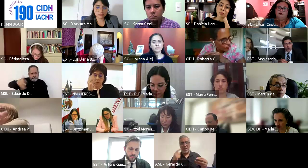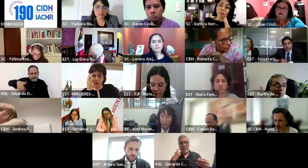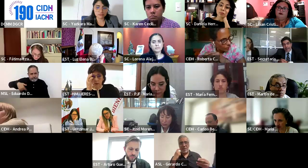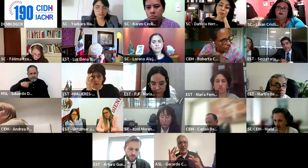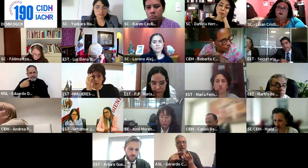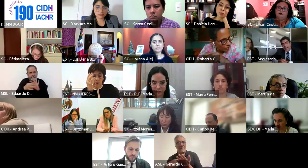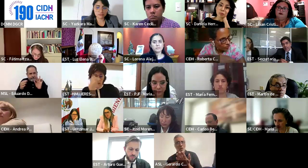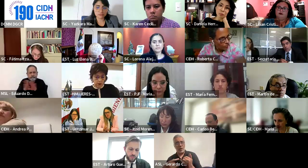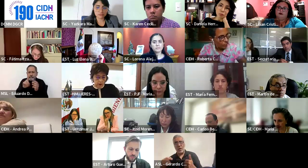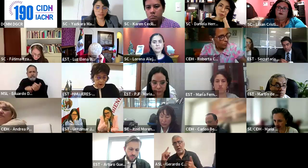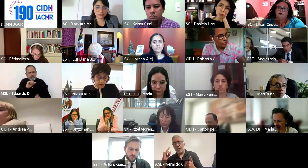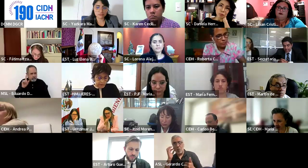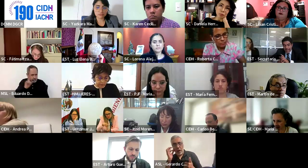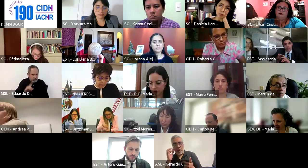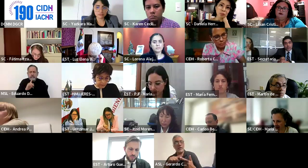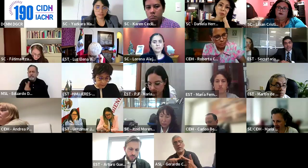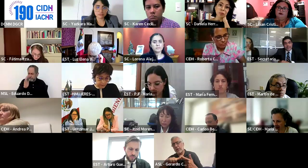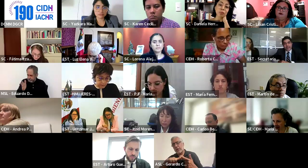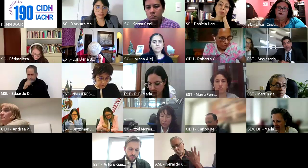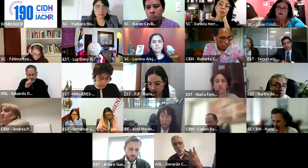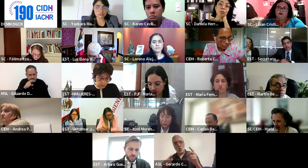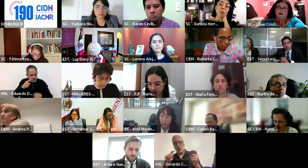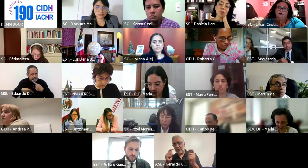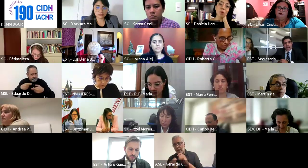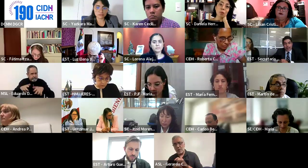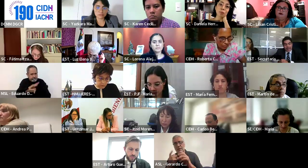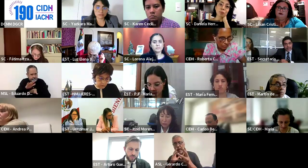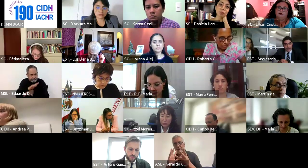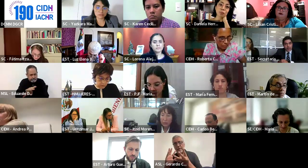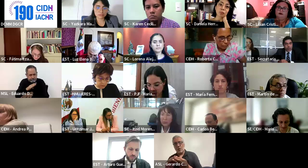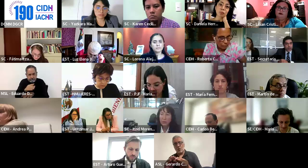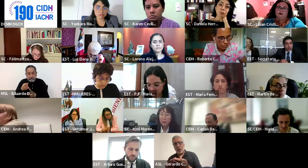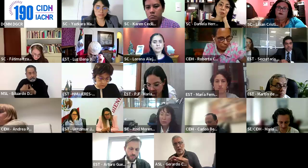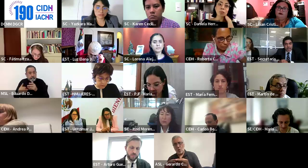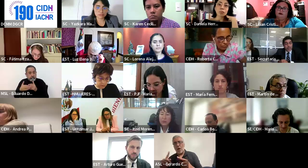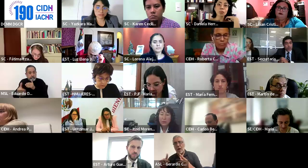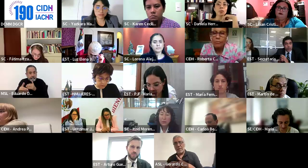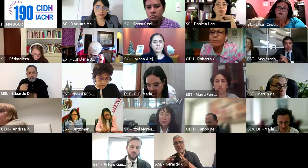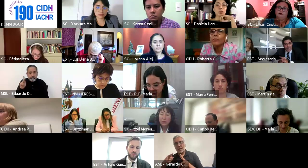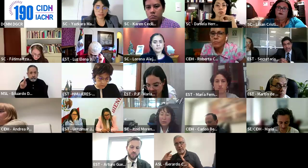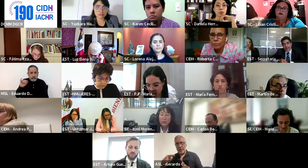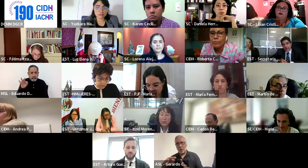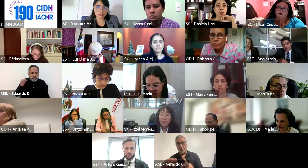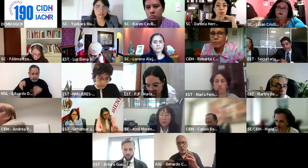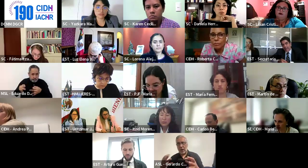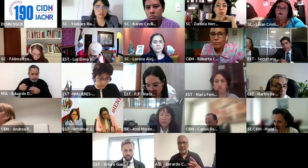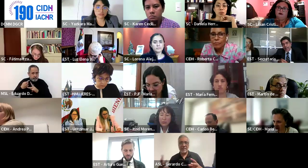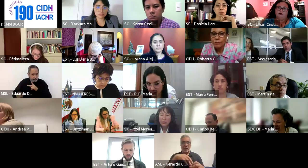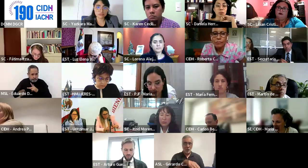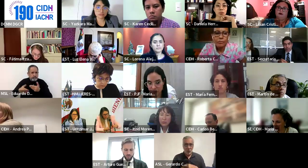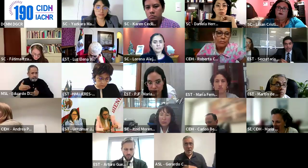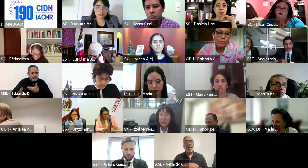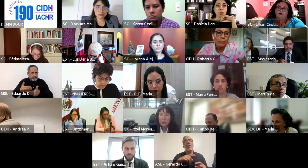desde mujeres y todos los cambios que se están detonando a partir del Poder Judicial, pero como bien